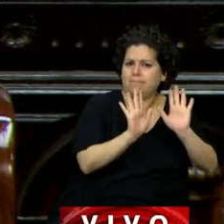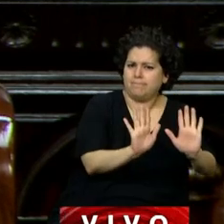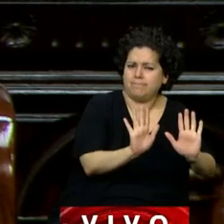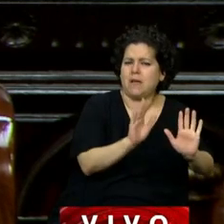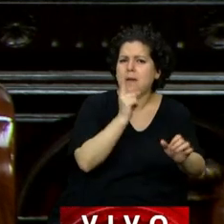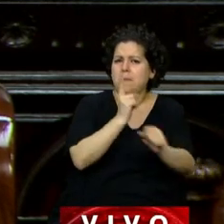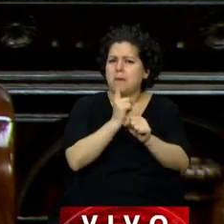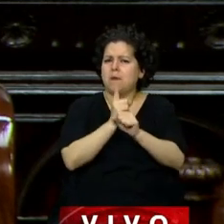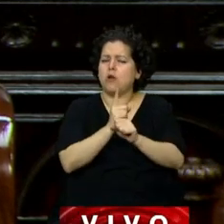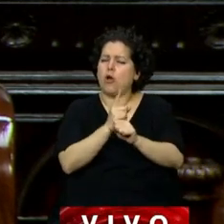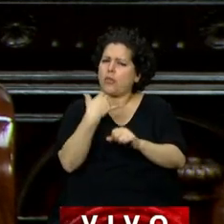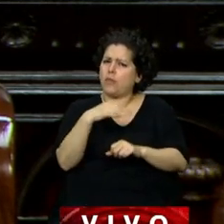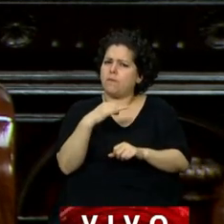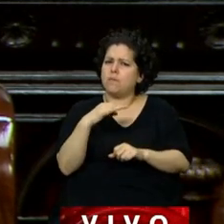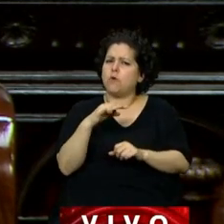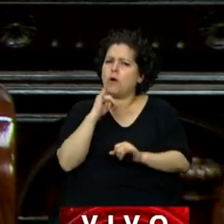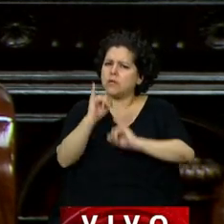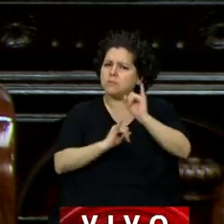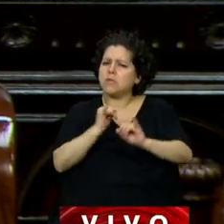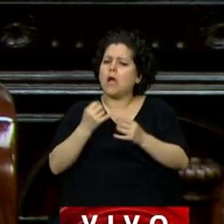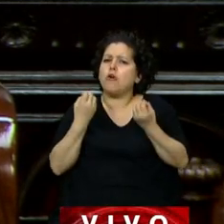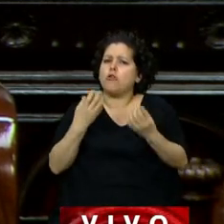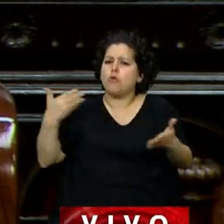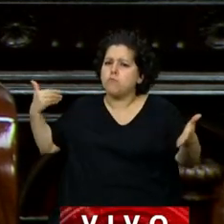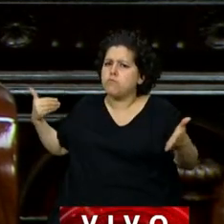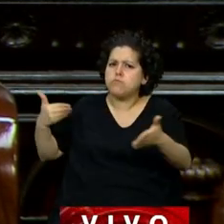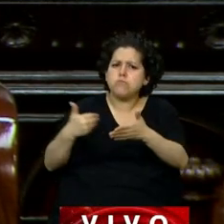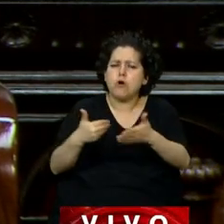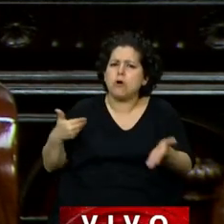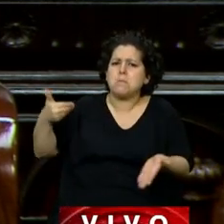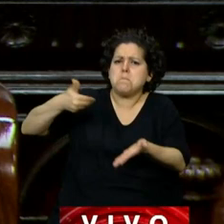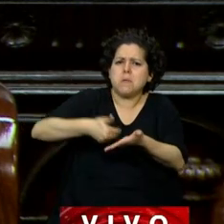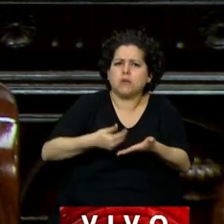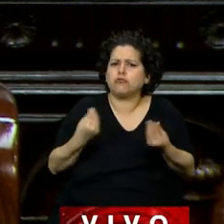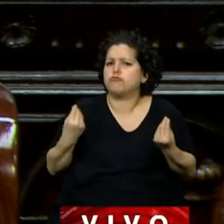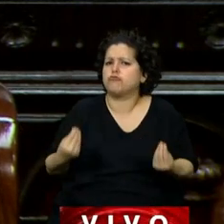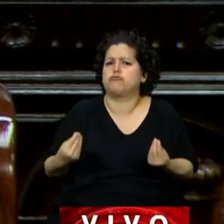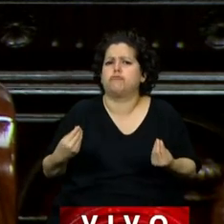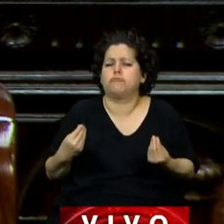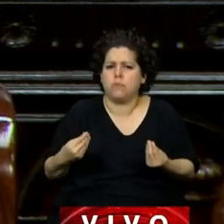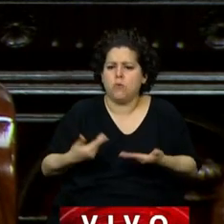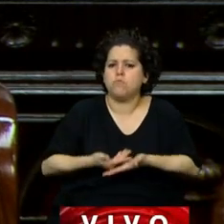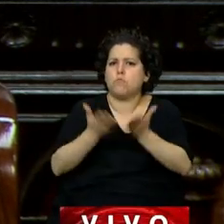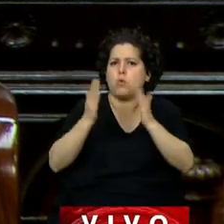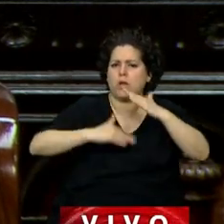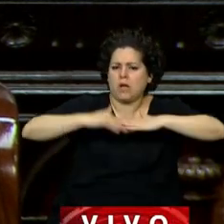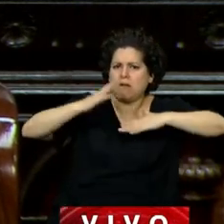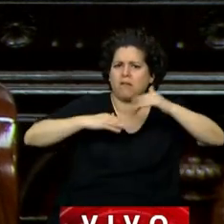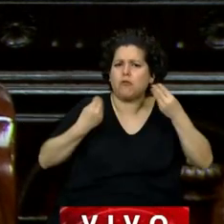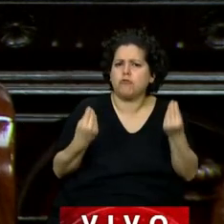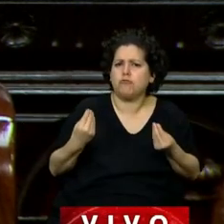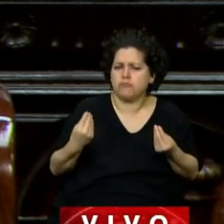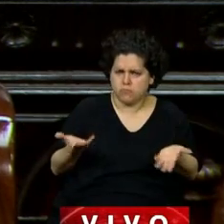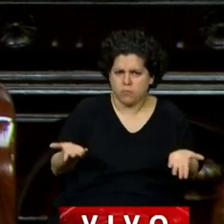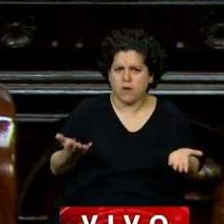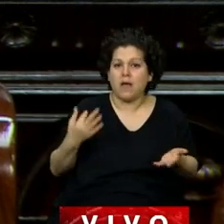antes tenemos que explicar cómo ha ido fortaleciéndose esta inversión pública en estos últimos 3 años. Antes de